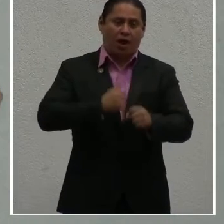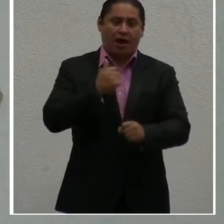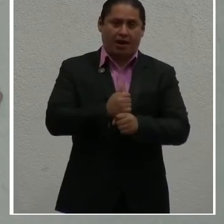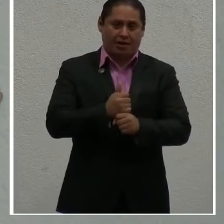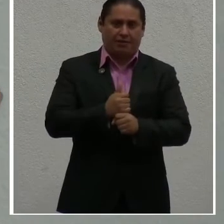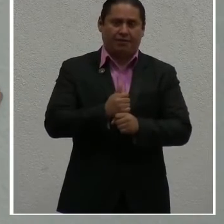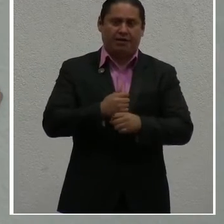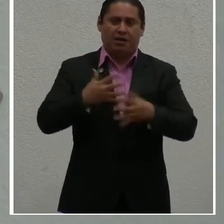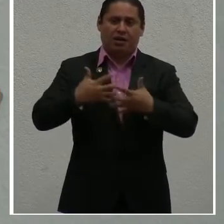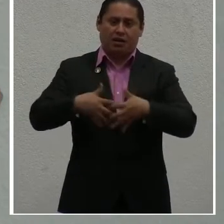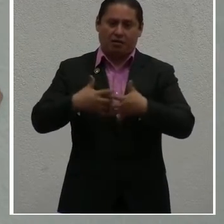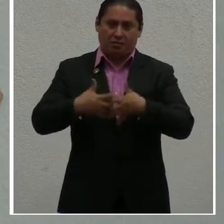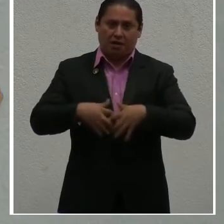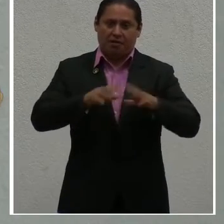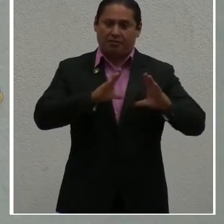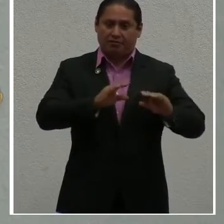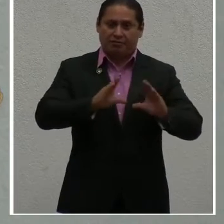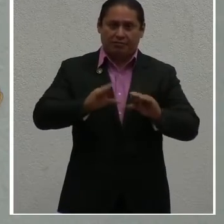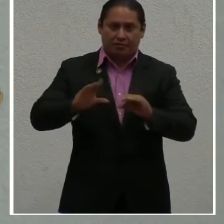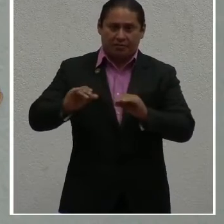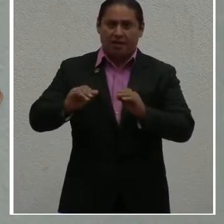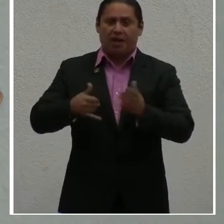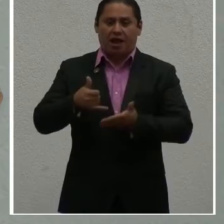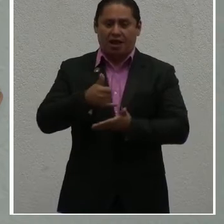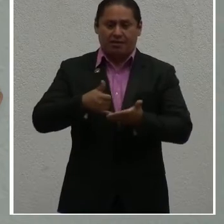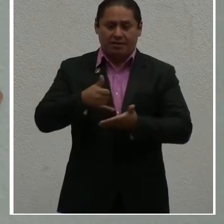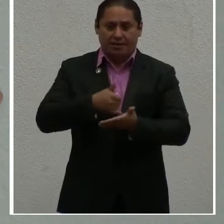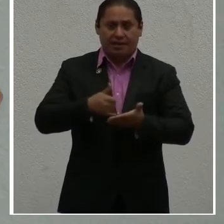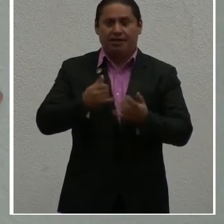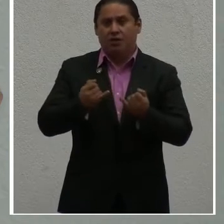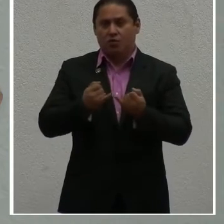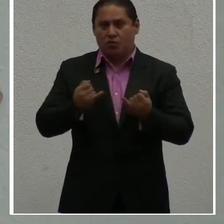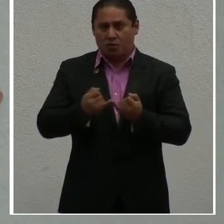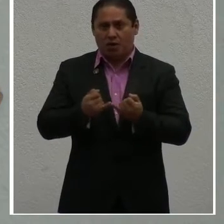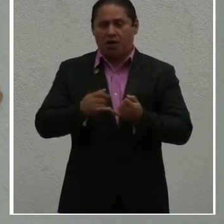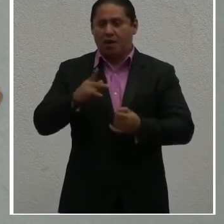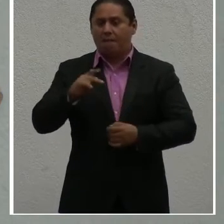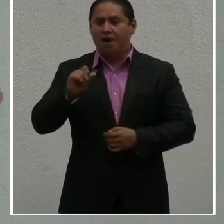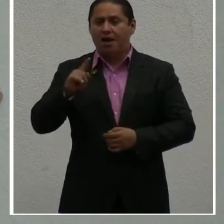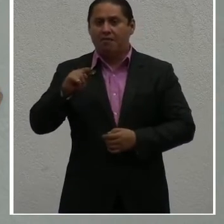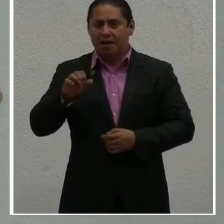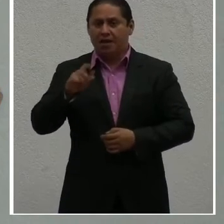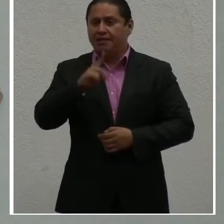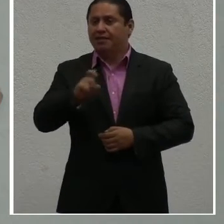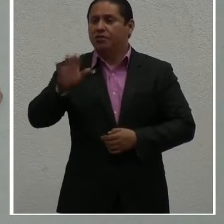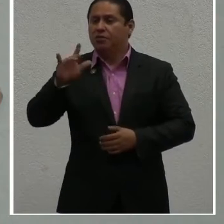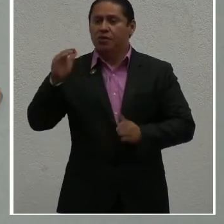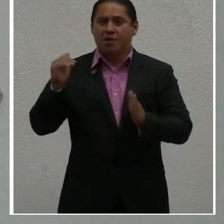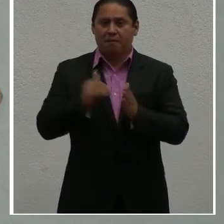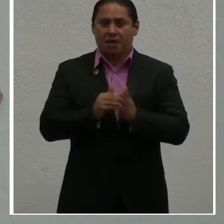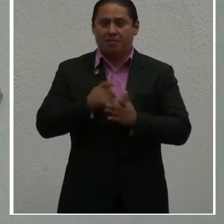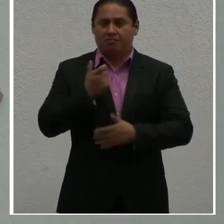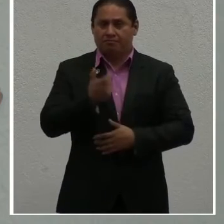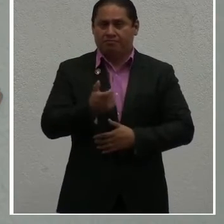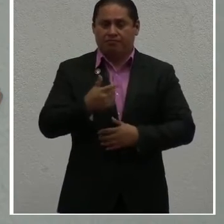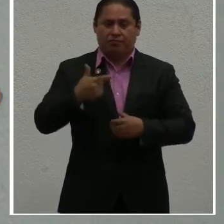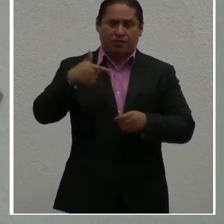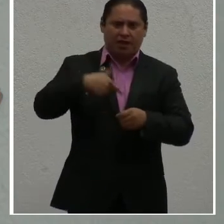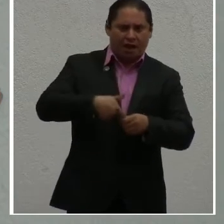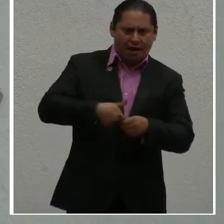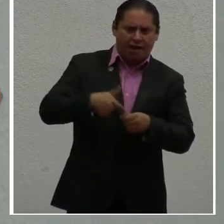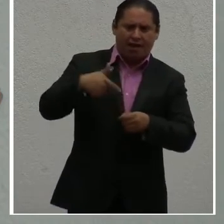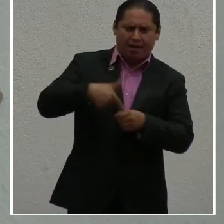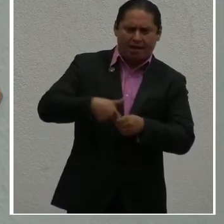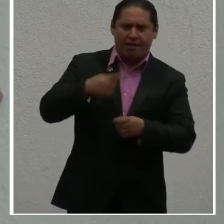empresas de capacitación de aceite de palma pagan 150 mil pesos anuales. Las gasolineras,